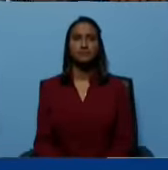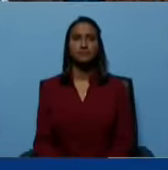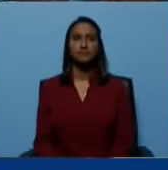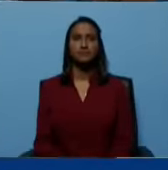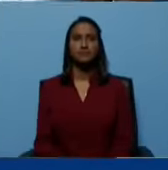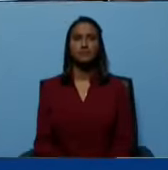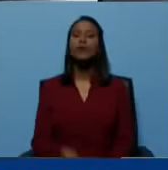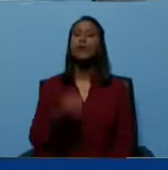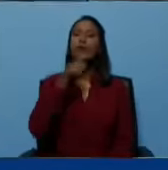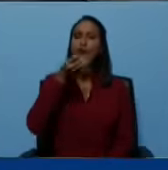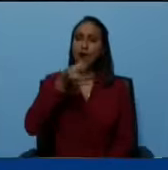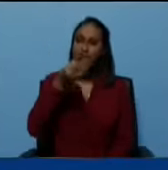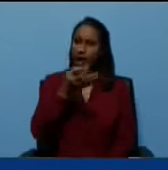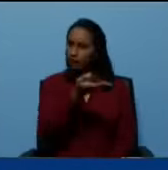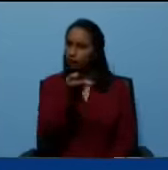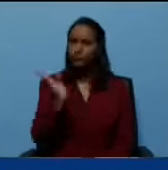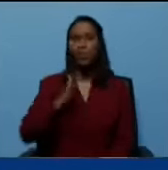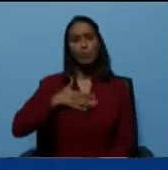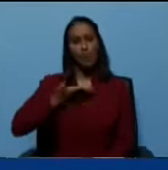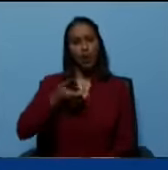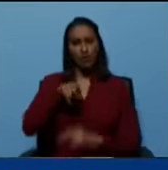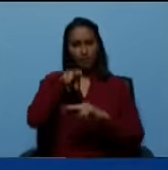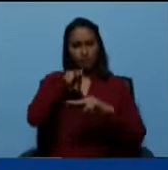¿Pueden sentarse?